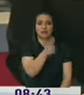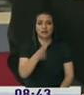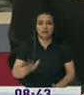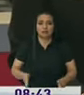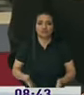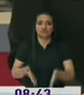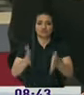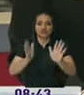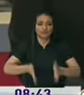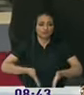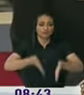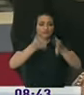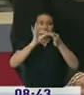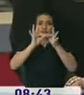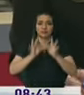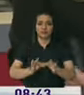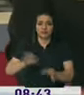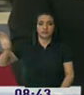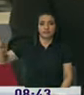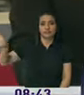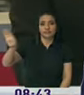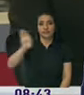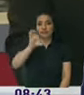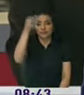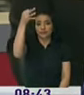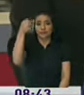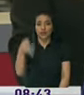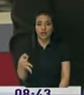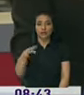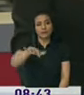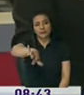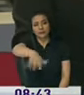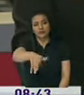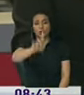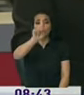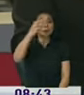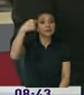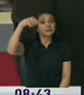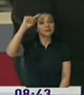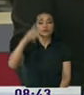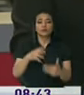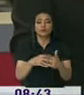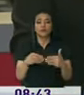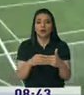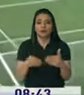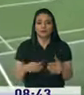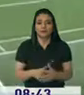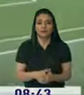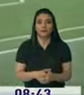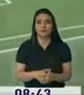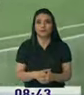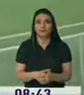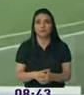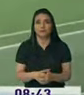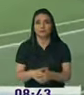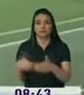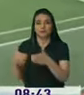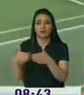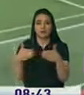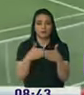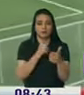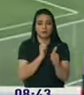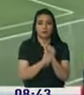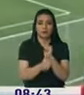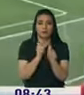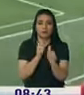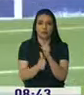varias transversales. La inversión total de estas obras bordea el millón de dólares. Varios equipos deportivos de la Liga